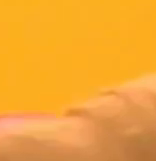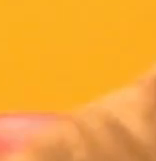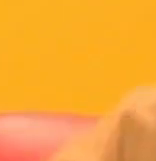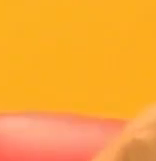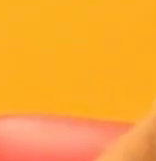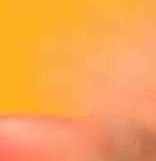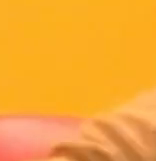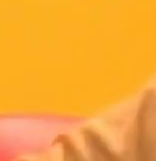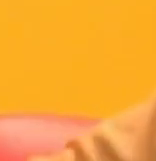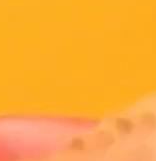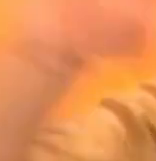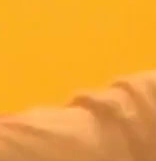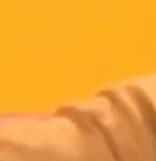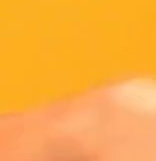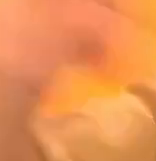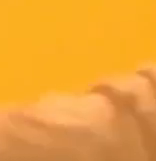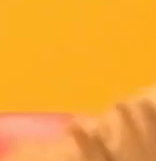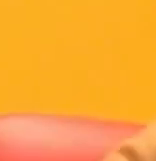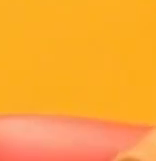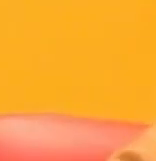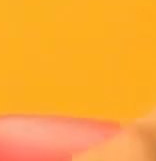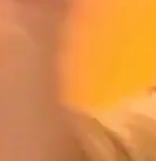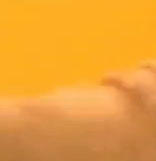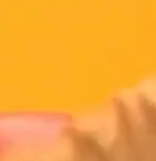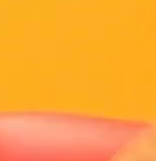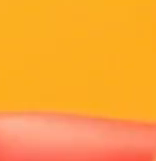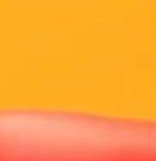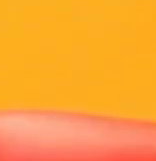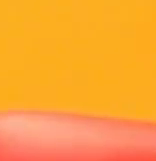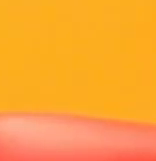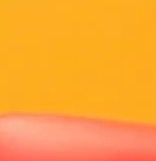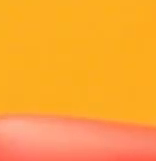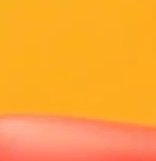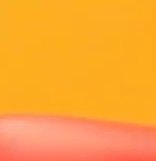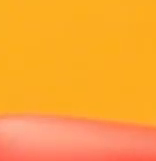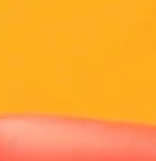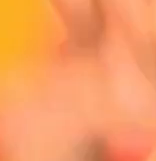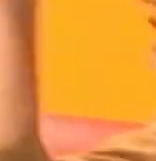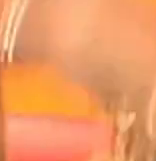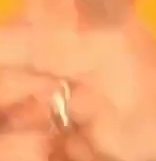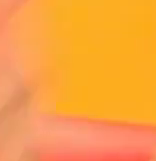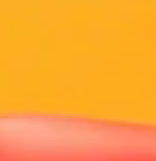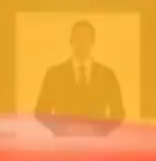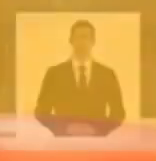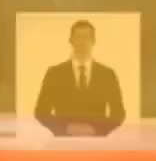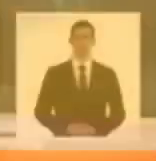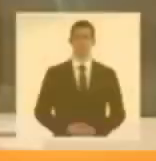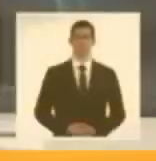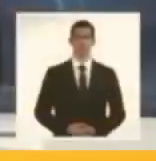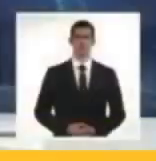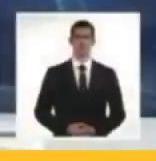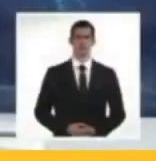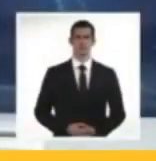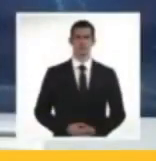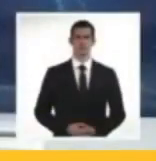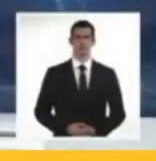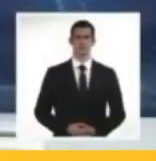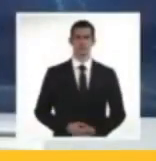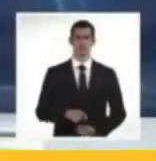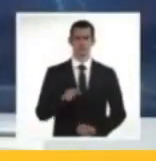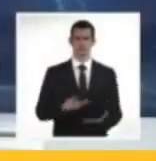es porque ahí se metieron otros traficantes en el terreno de la gran mafia Castro